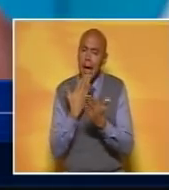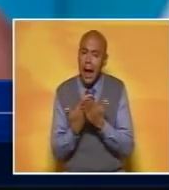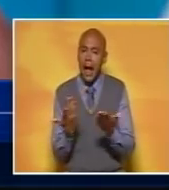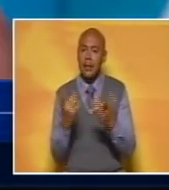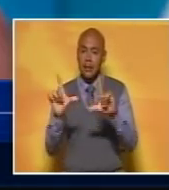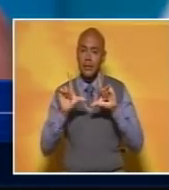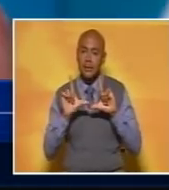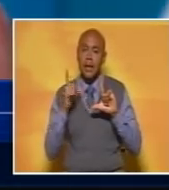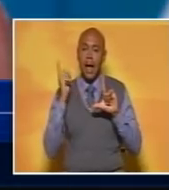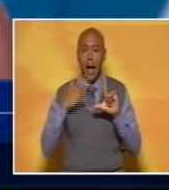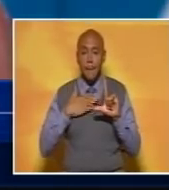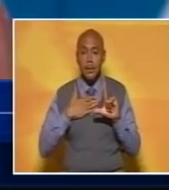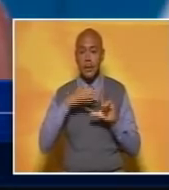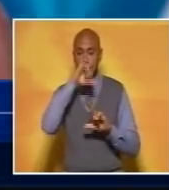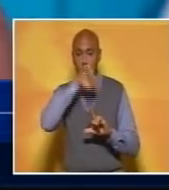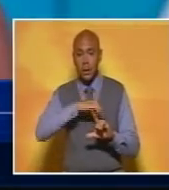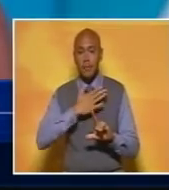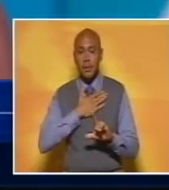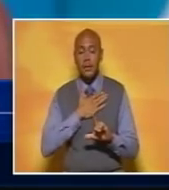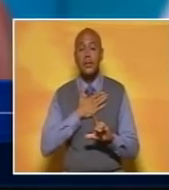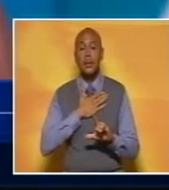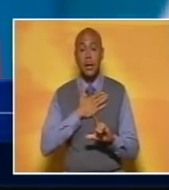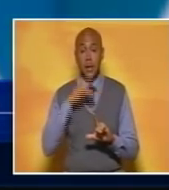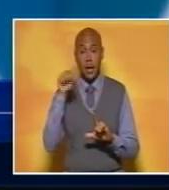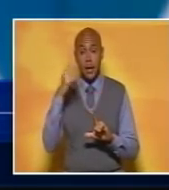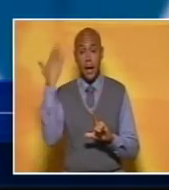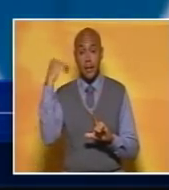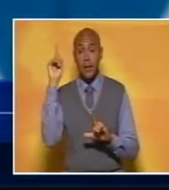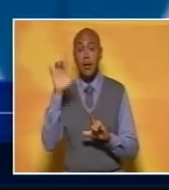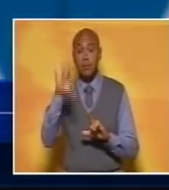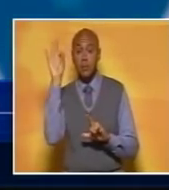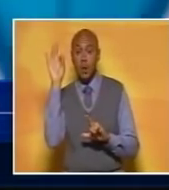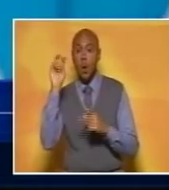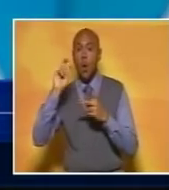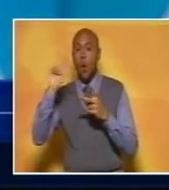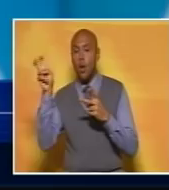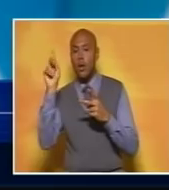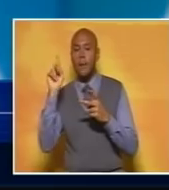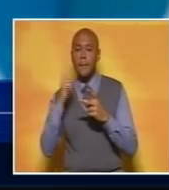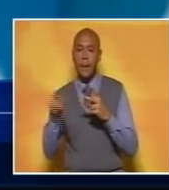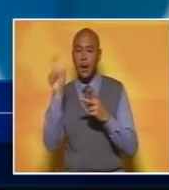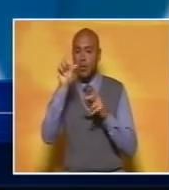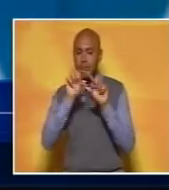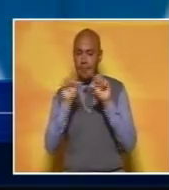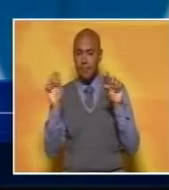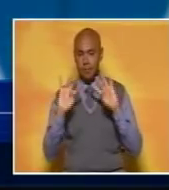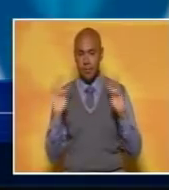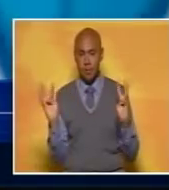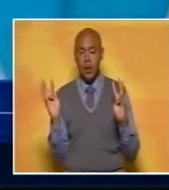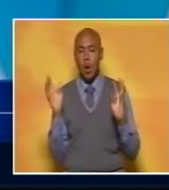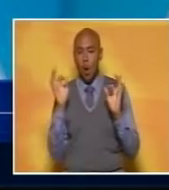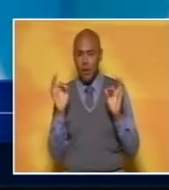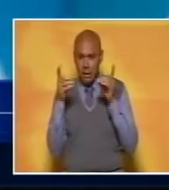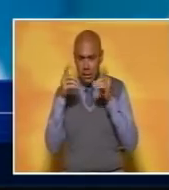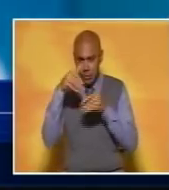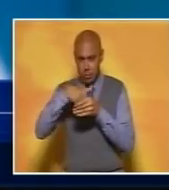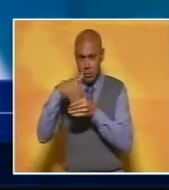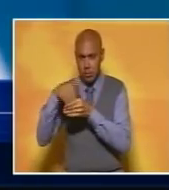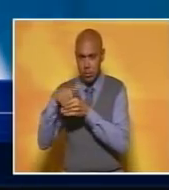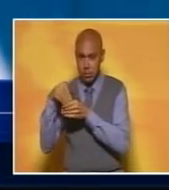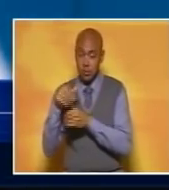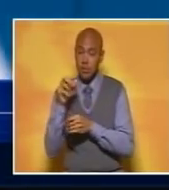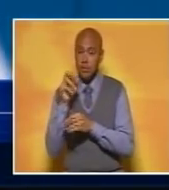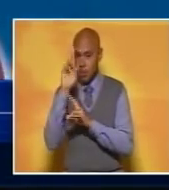increíble. Además, Jennifer fue nominada en otra categoría, pero no fue elegida por el público para obtener el galardón por actriz